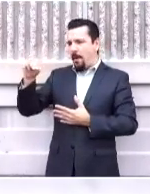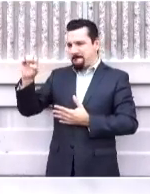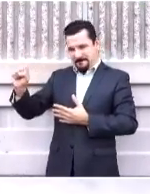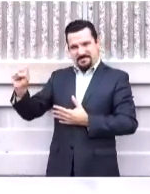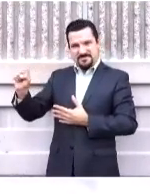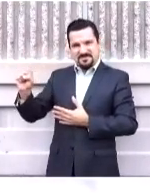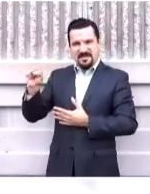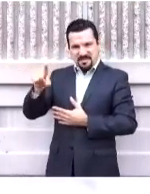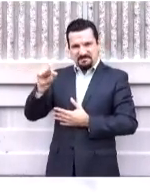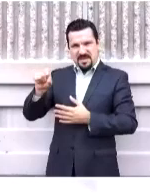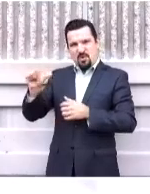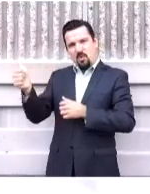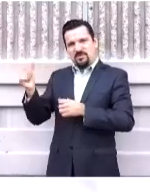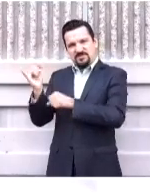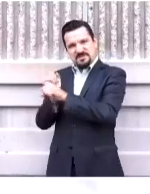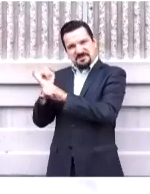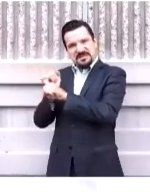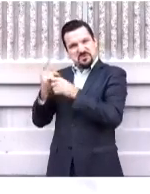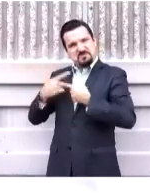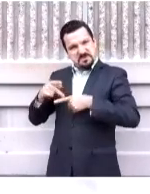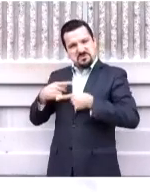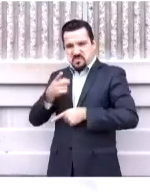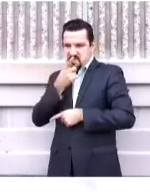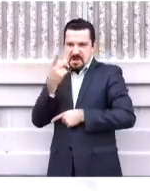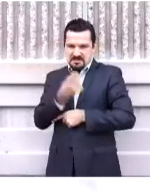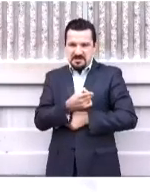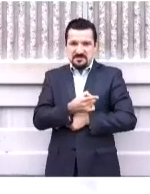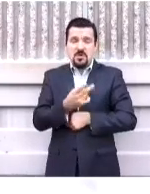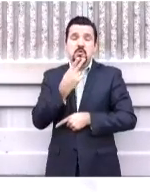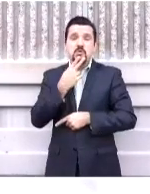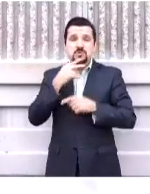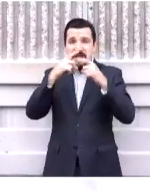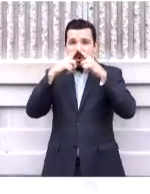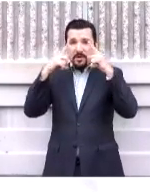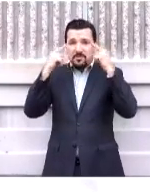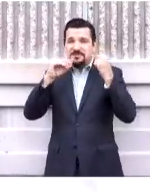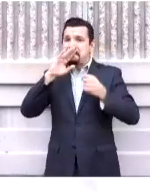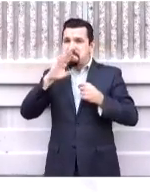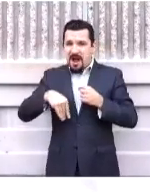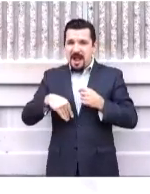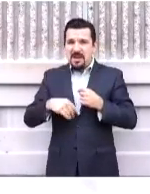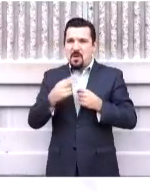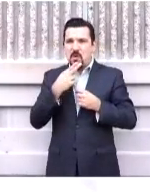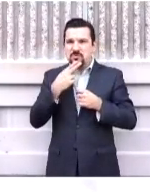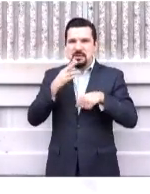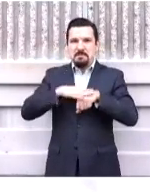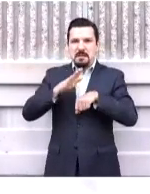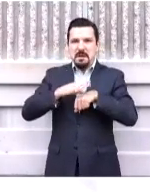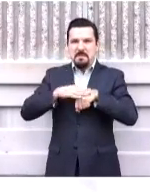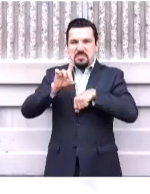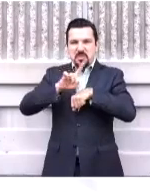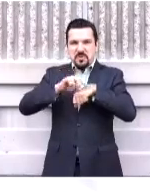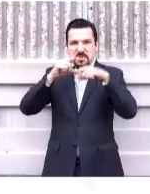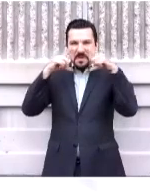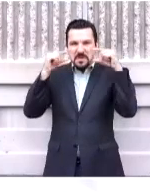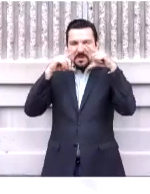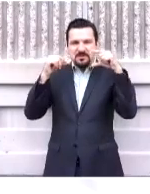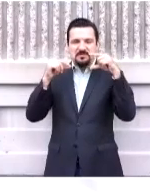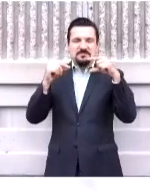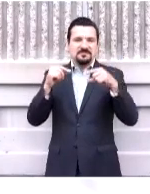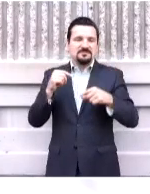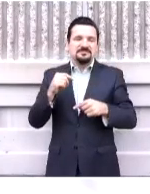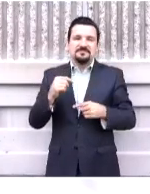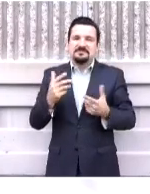uso inadecuado del cubrebocas y el uso masivo del cubrebocas lo que genera es una falsa sensación